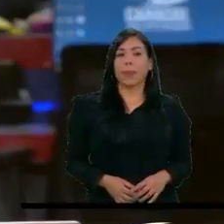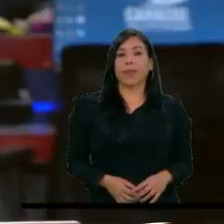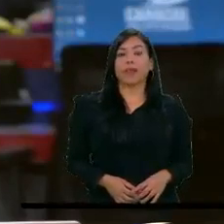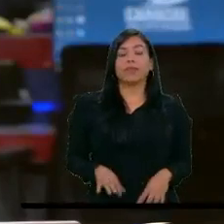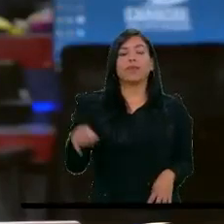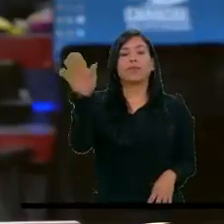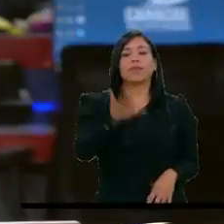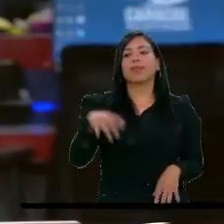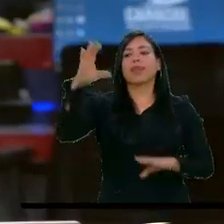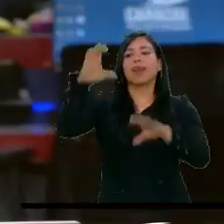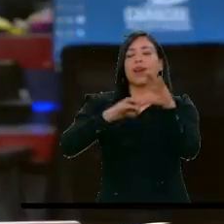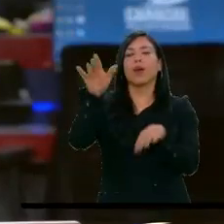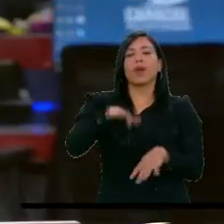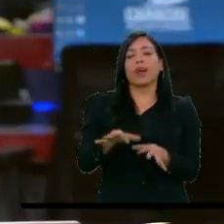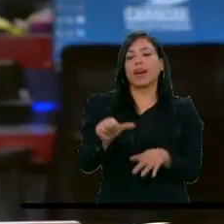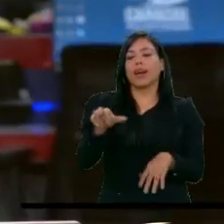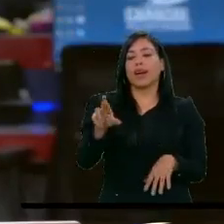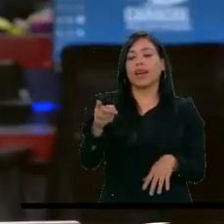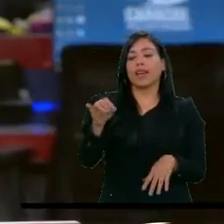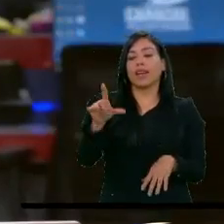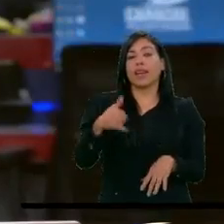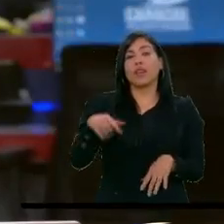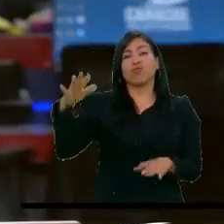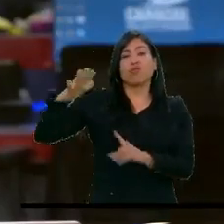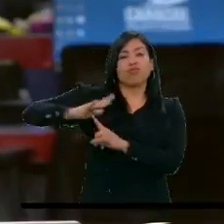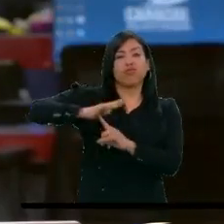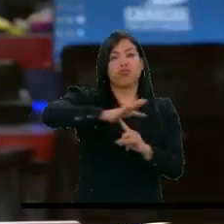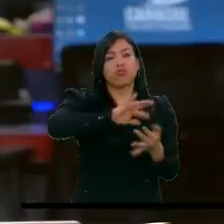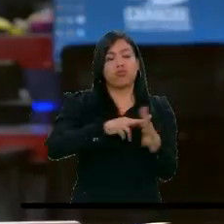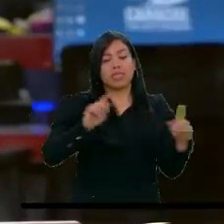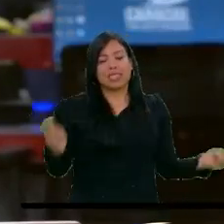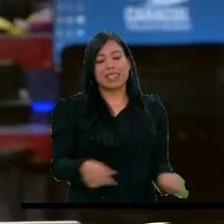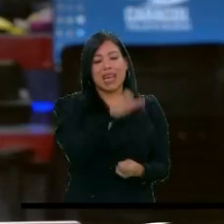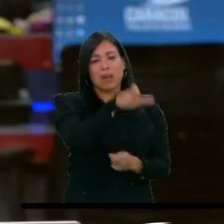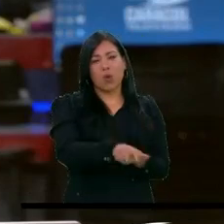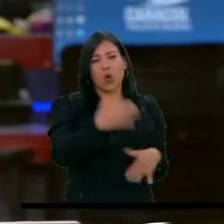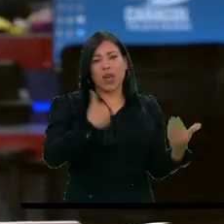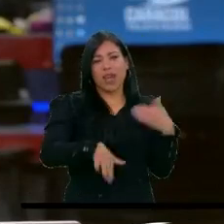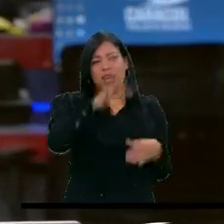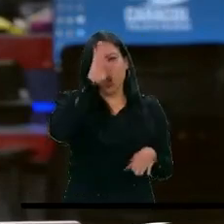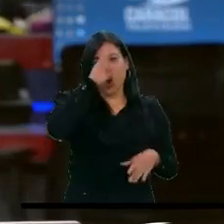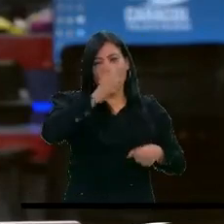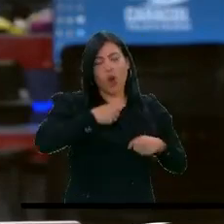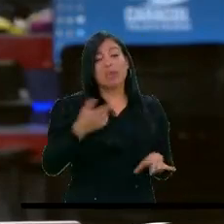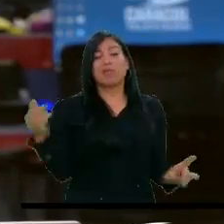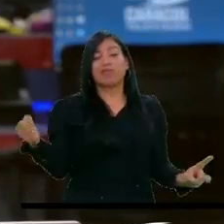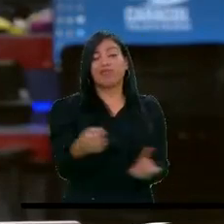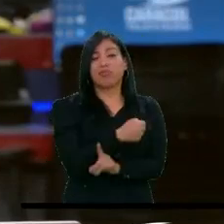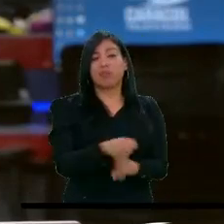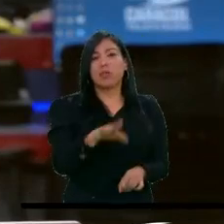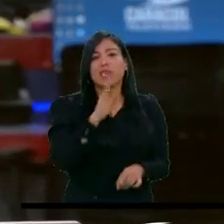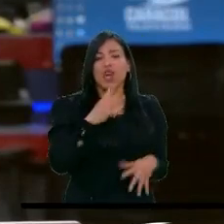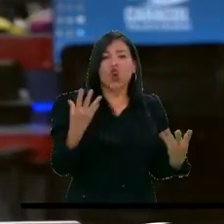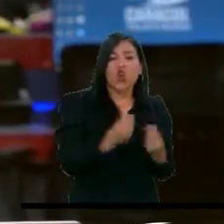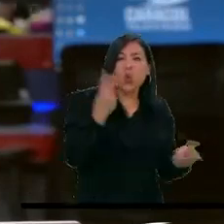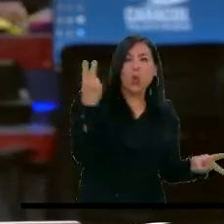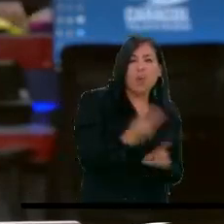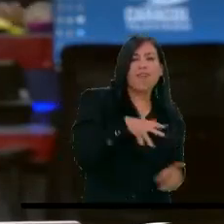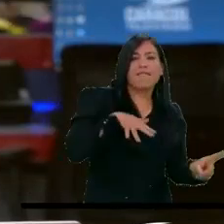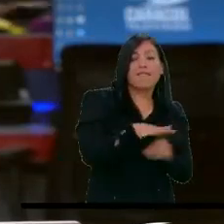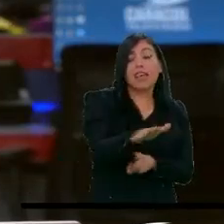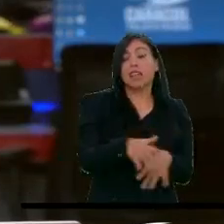En Argelia, Cauca, un helicóptero del ejército que iba a rescatar un soldado herido en un campo minado fue atacado por grupos ilegales.